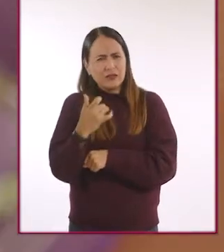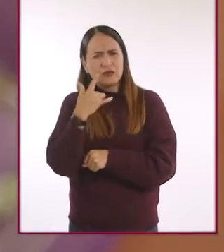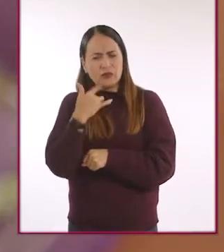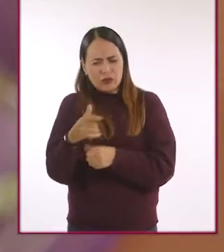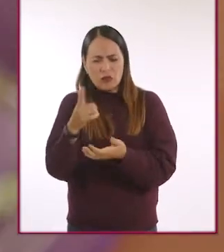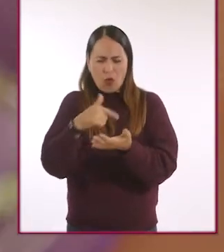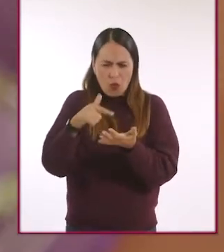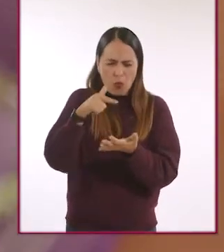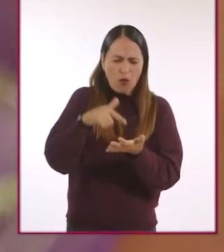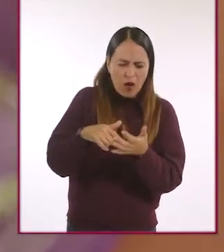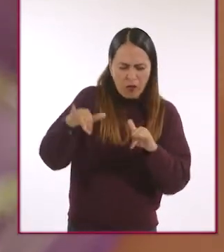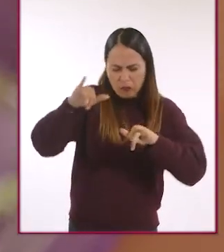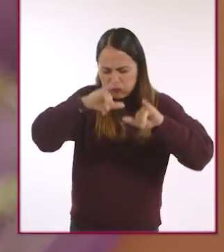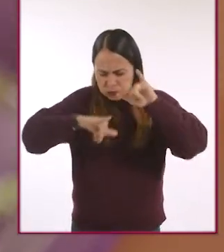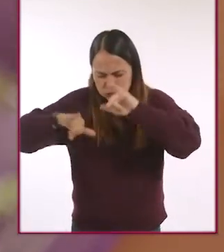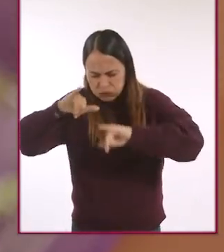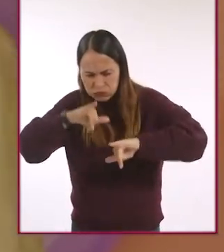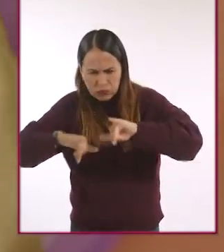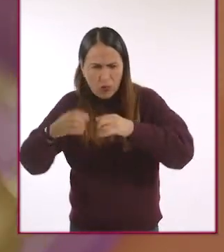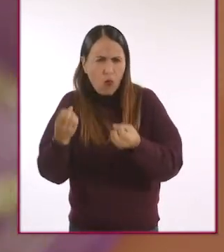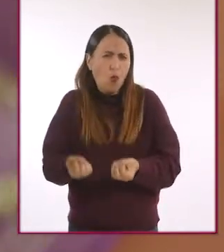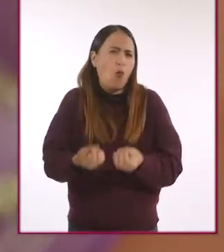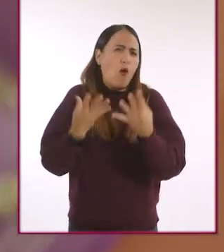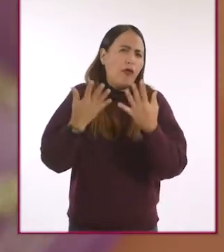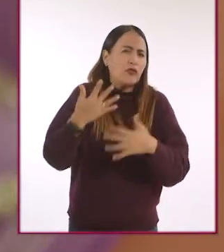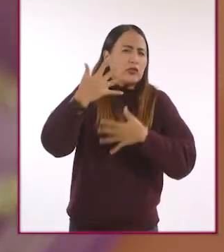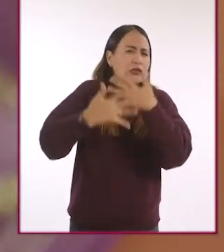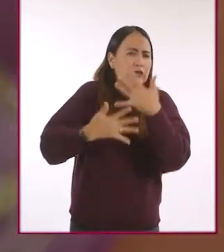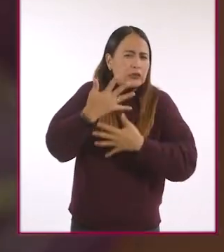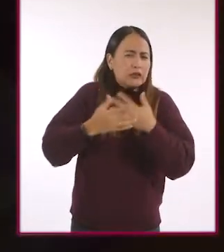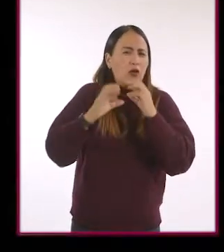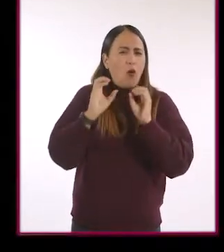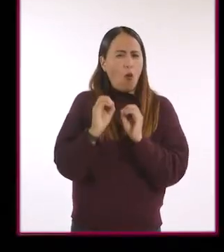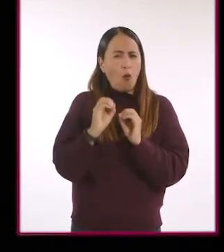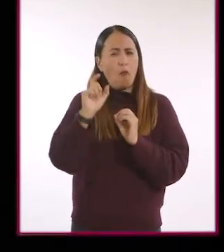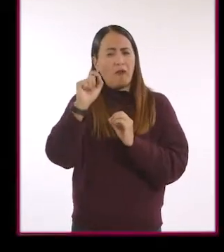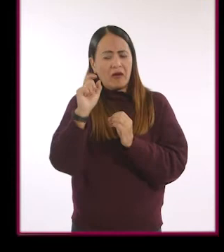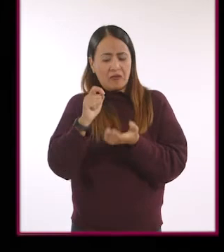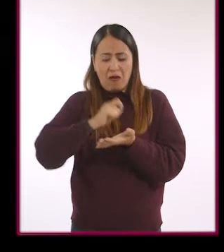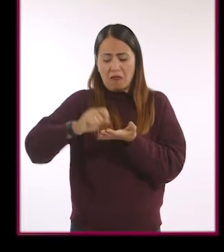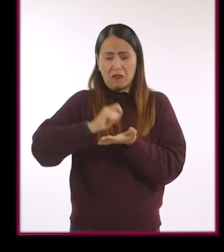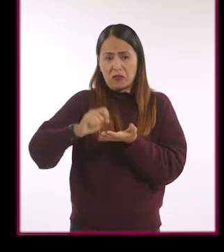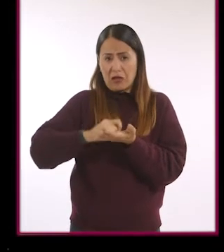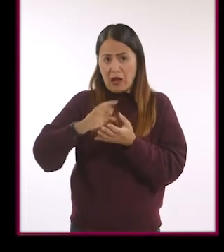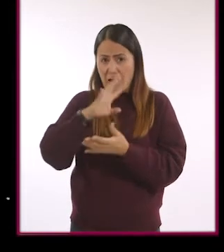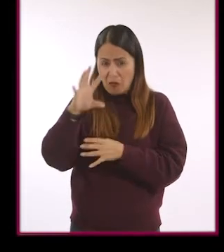laboratorio que hay por lo menos otras 15 o 20 especies que no fueron descritas.